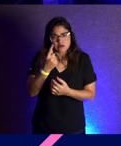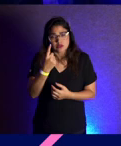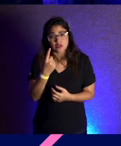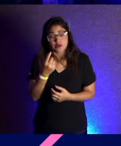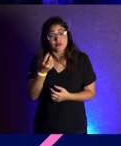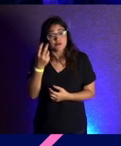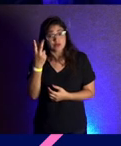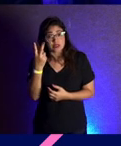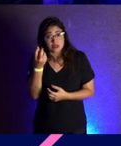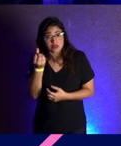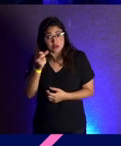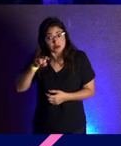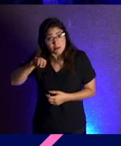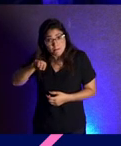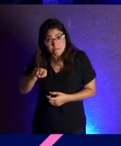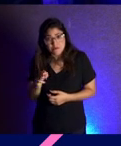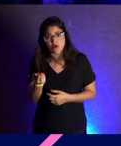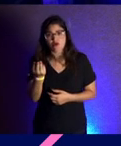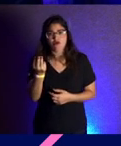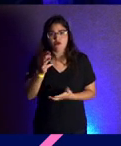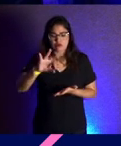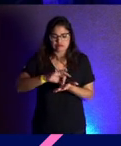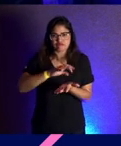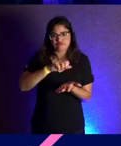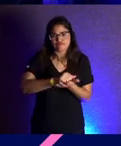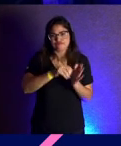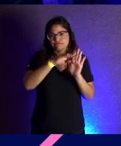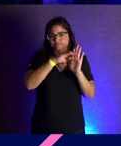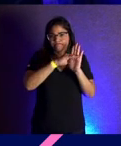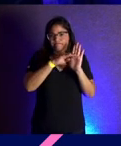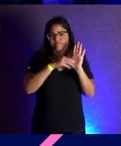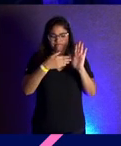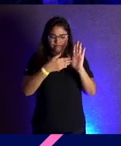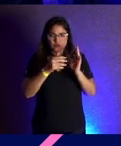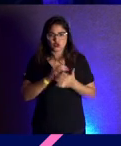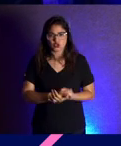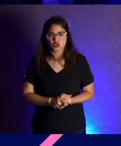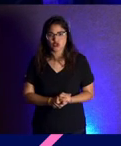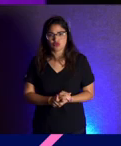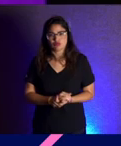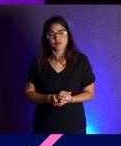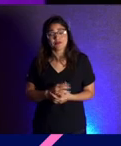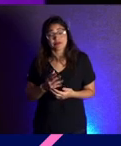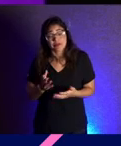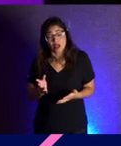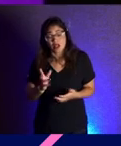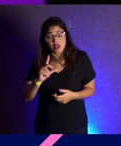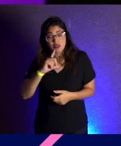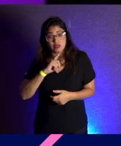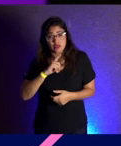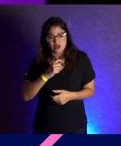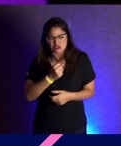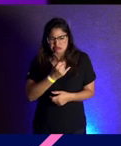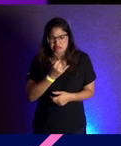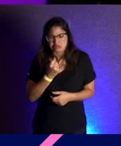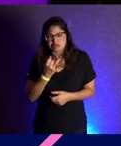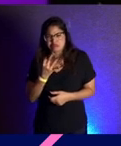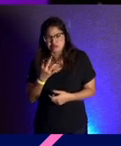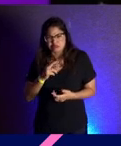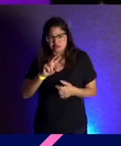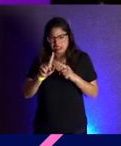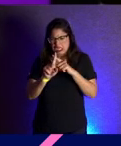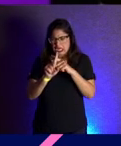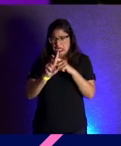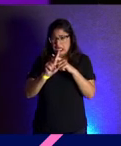millones. Obviamente hubiera una cantidad de información muy buena, muy buena, que es cómica.